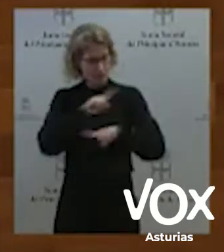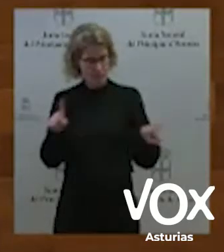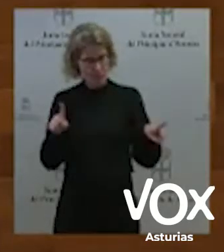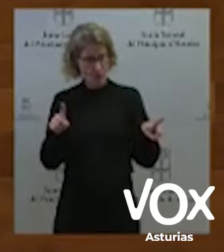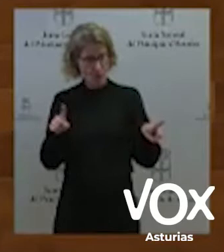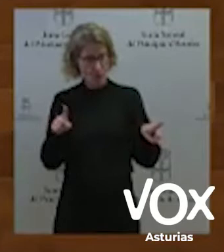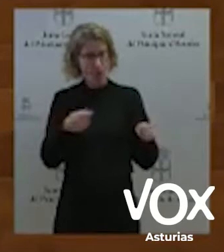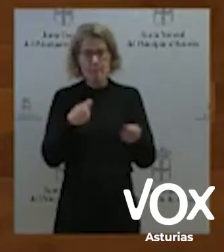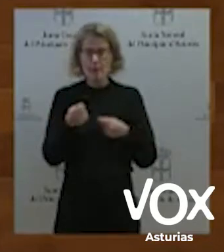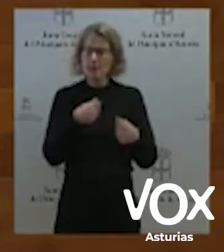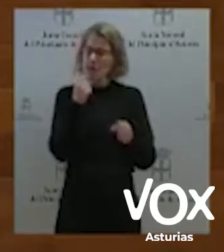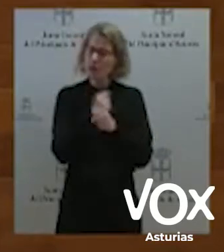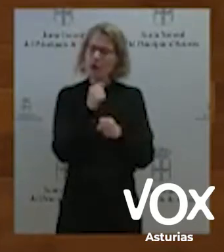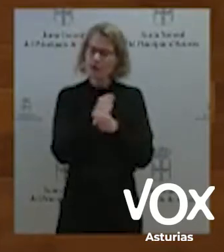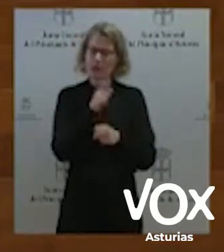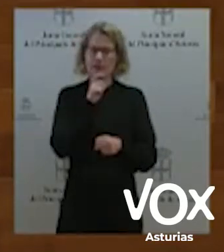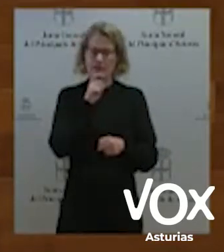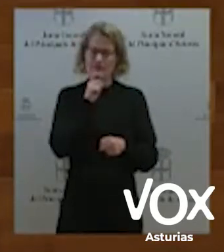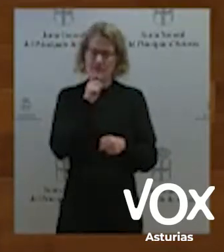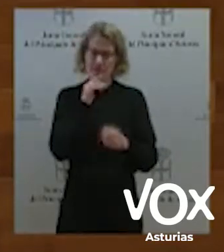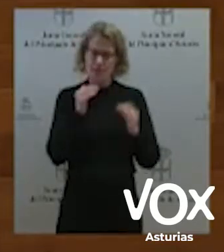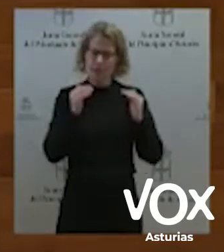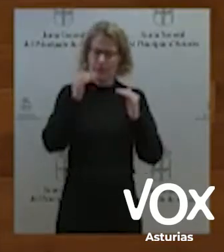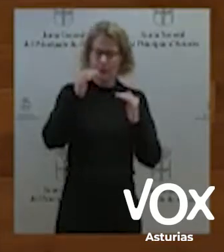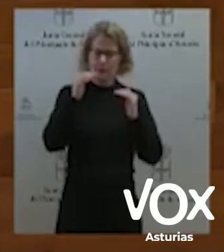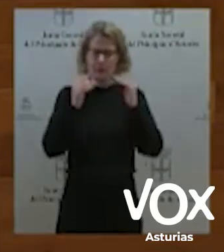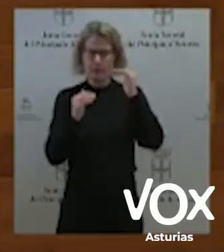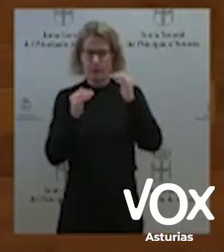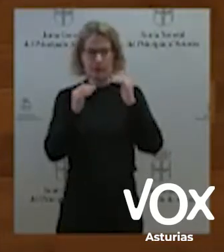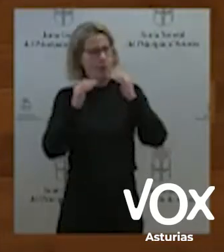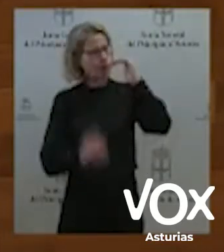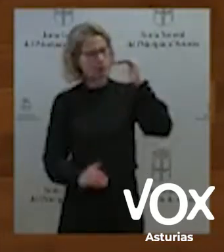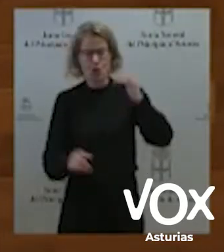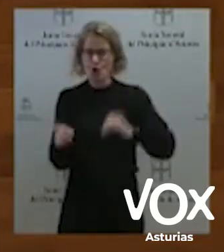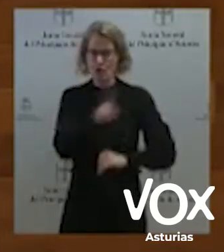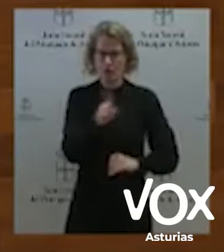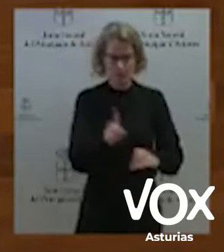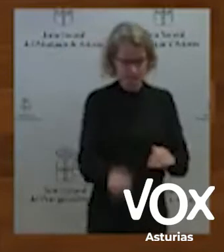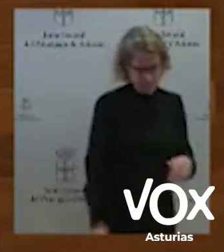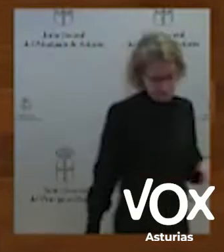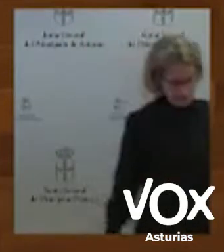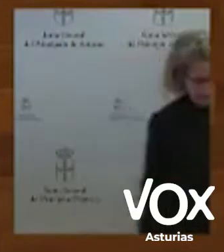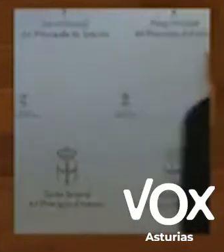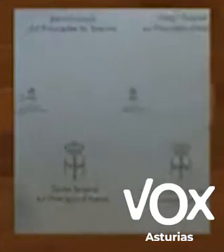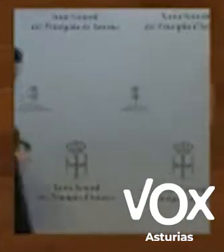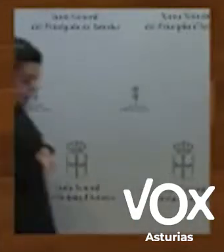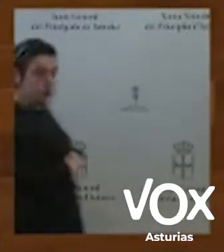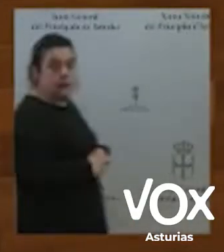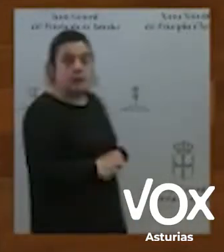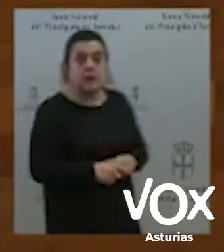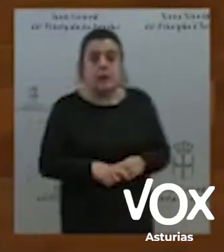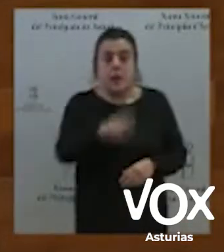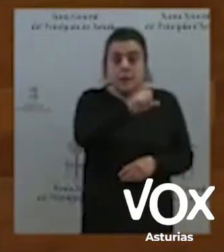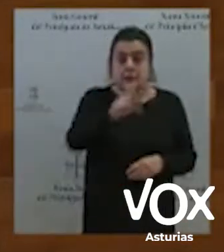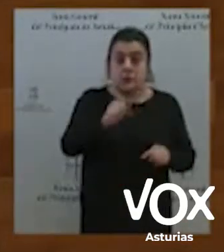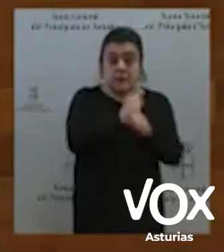preservarlo y no descompensarlo. Tanto los trabajadores como los pequeños empresarios o las grandes empresas han de remar